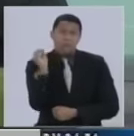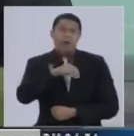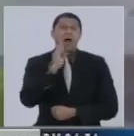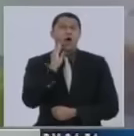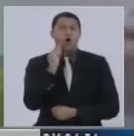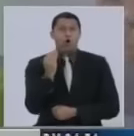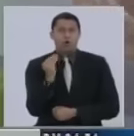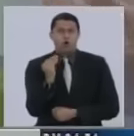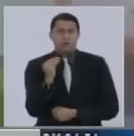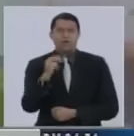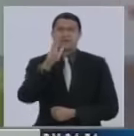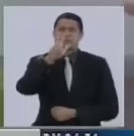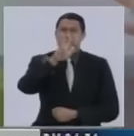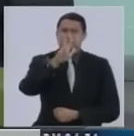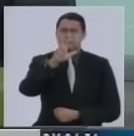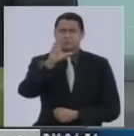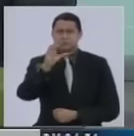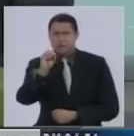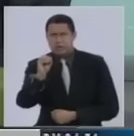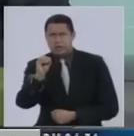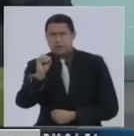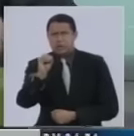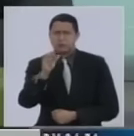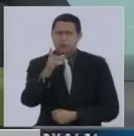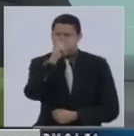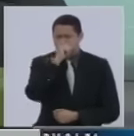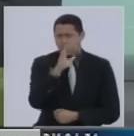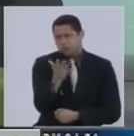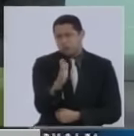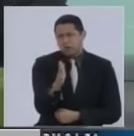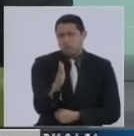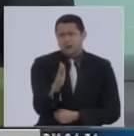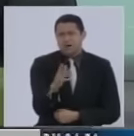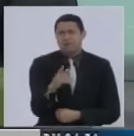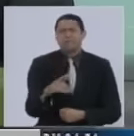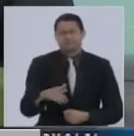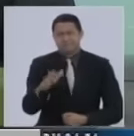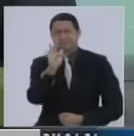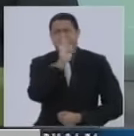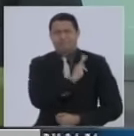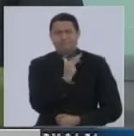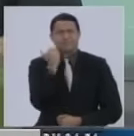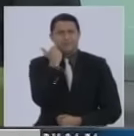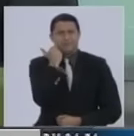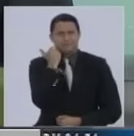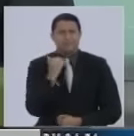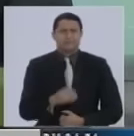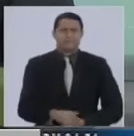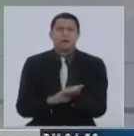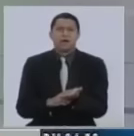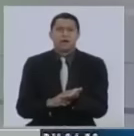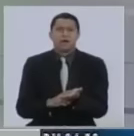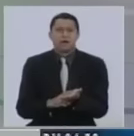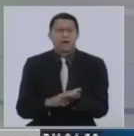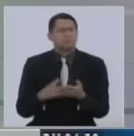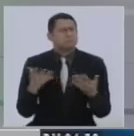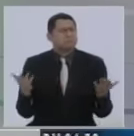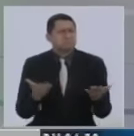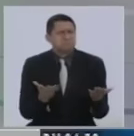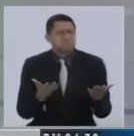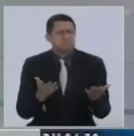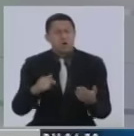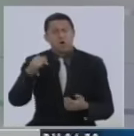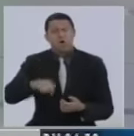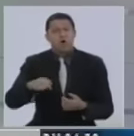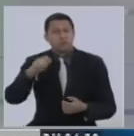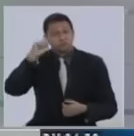joven entre 30 años aproximadamente tenemos como todos los elementos para tener la enfermedad desafortunadamente a propósito de que hoy